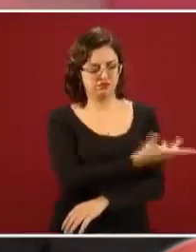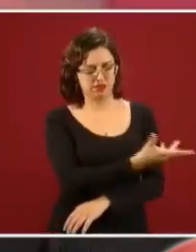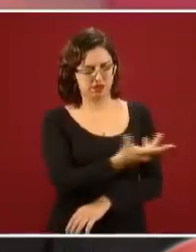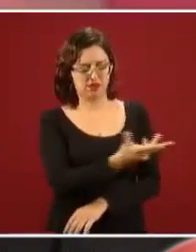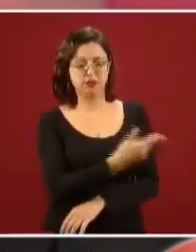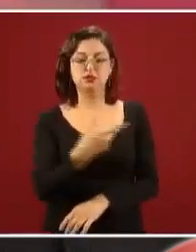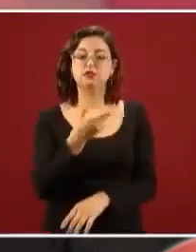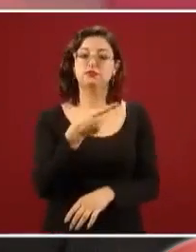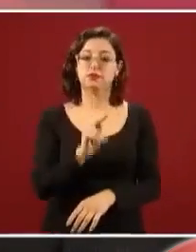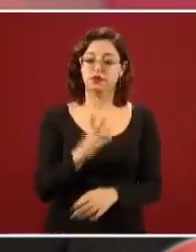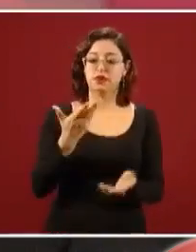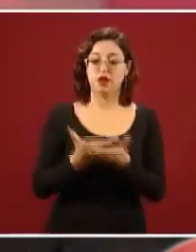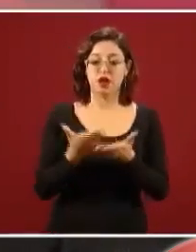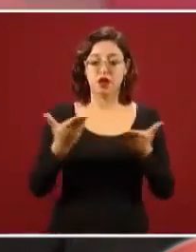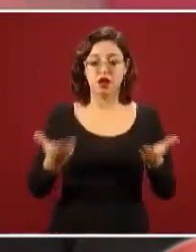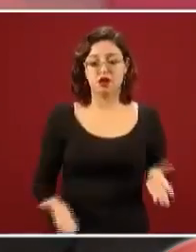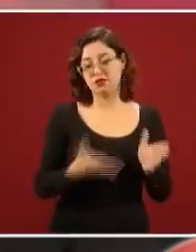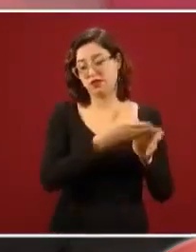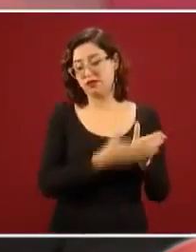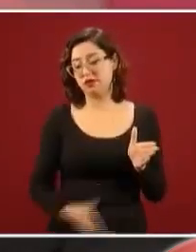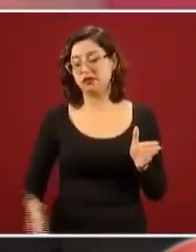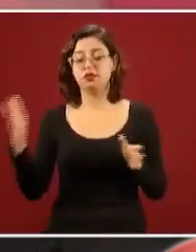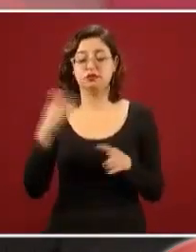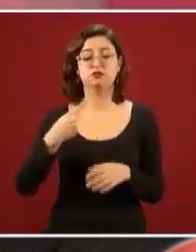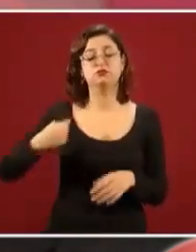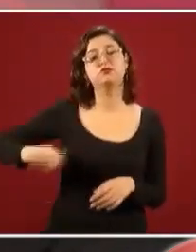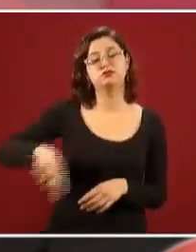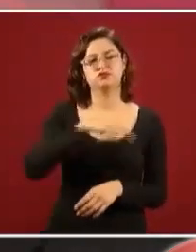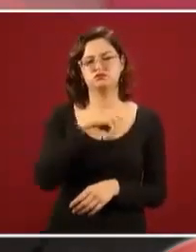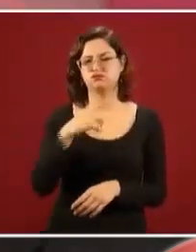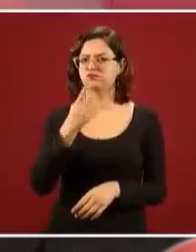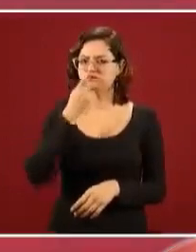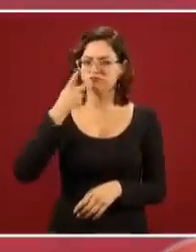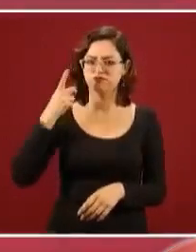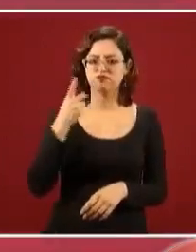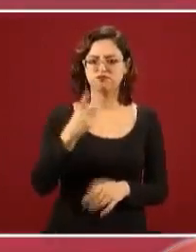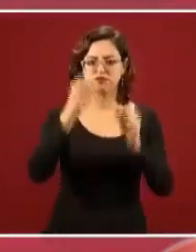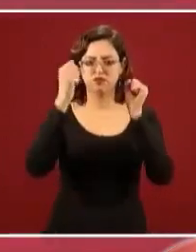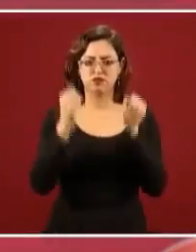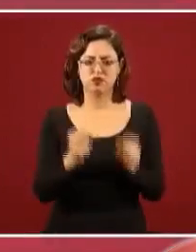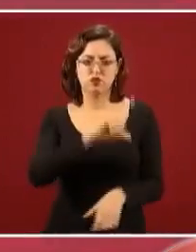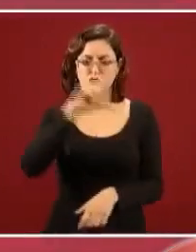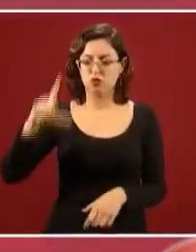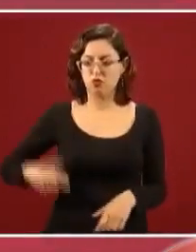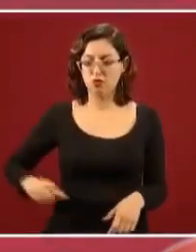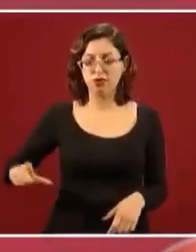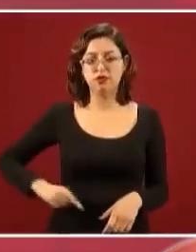que el Estado no puede incumplir su responsabilidad social.